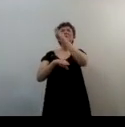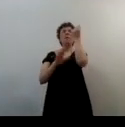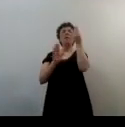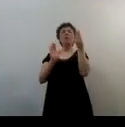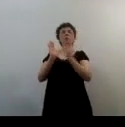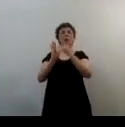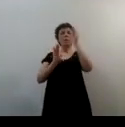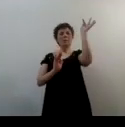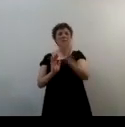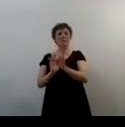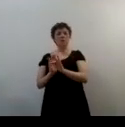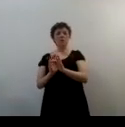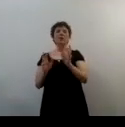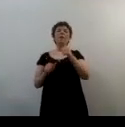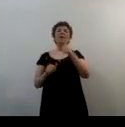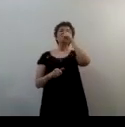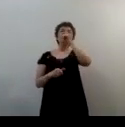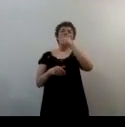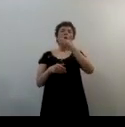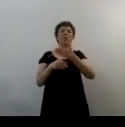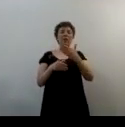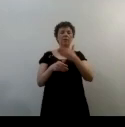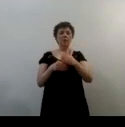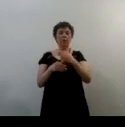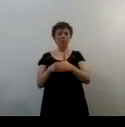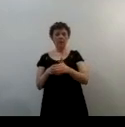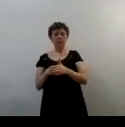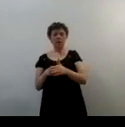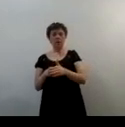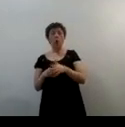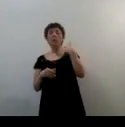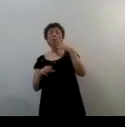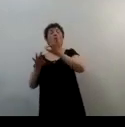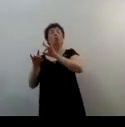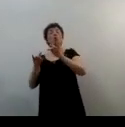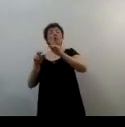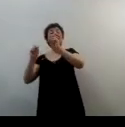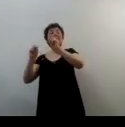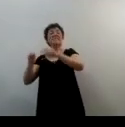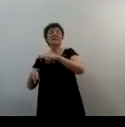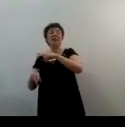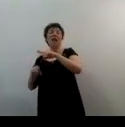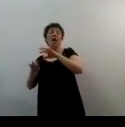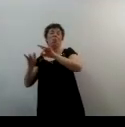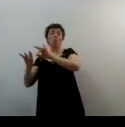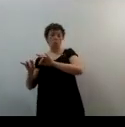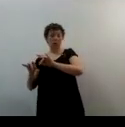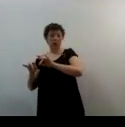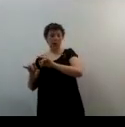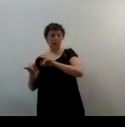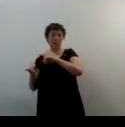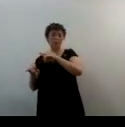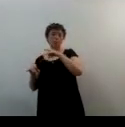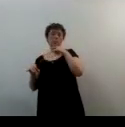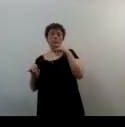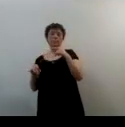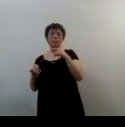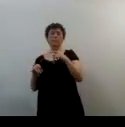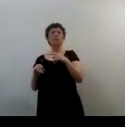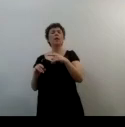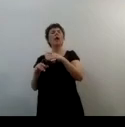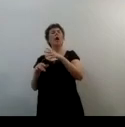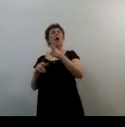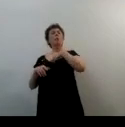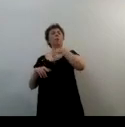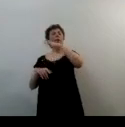vino y la cerveza. Dulce sin azúcar. Pues dulce sin azúcar, obviamente está muy bien. En el mundo de edulcorantes, se